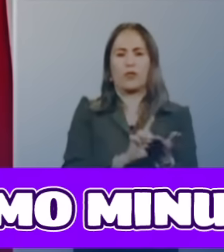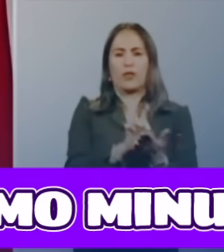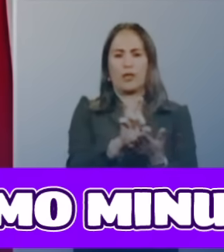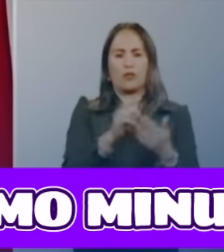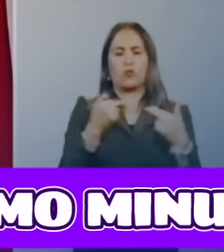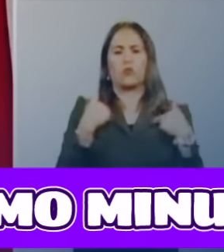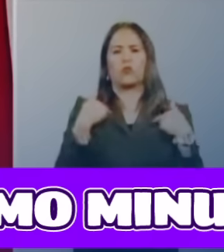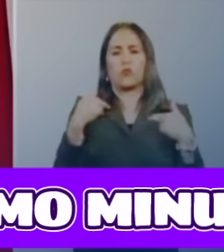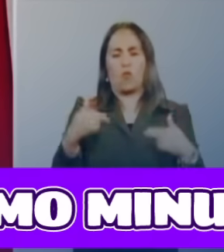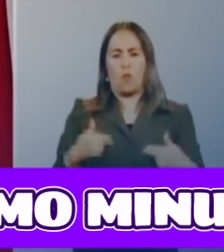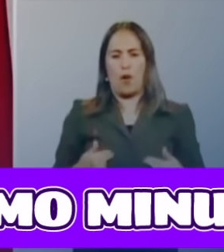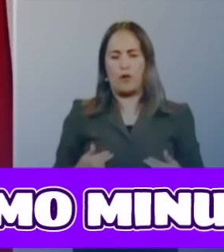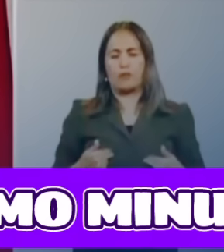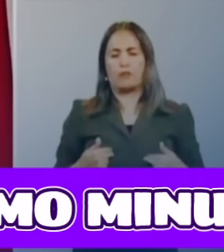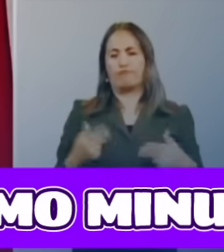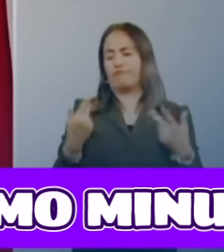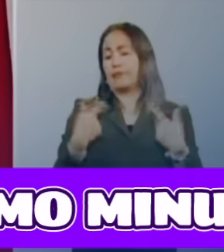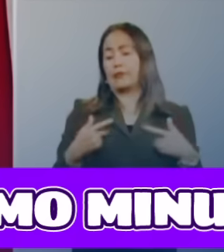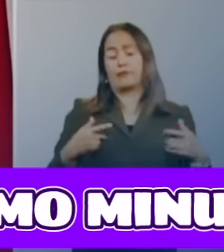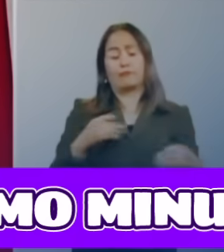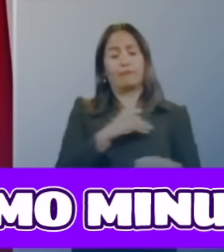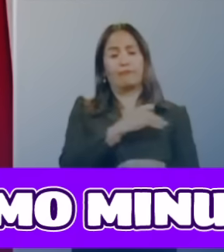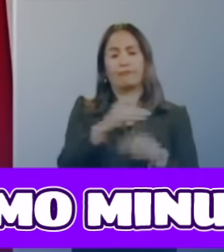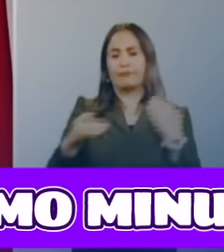humanos de todas las personas.